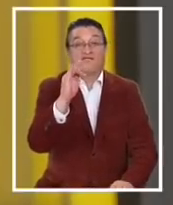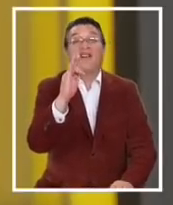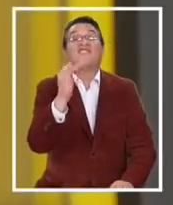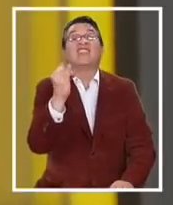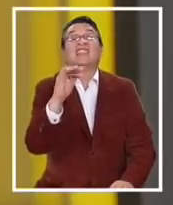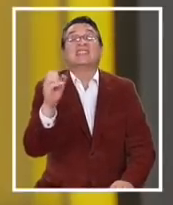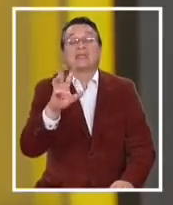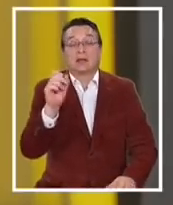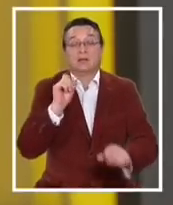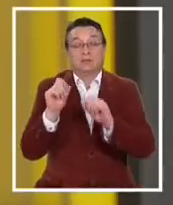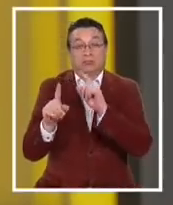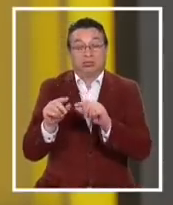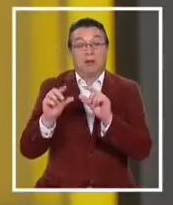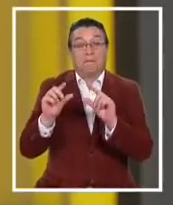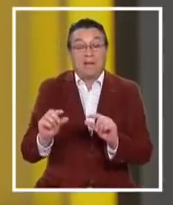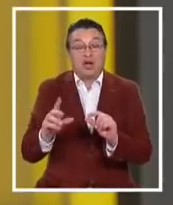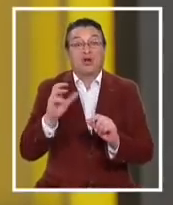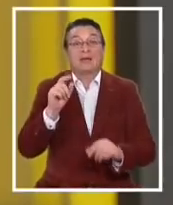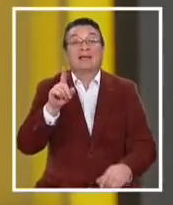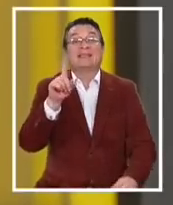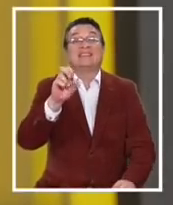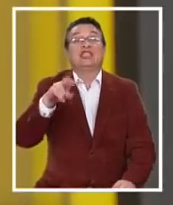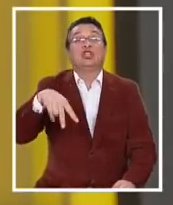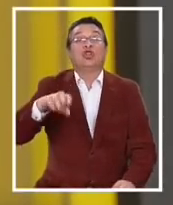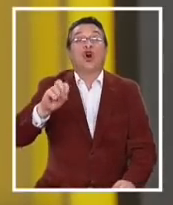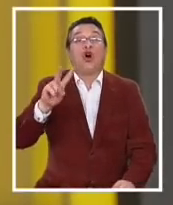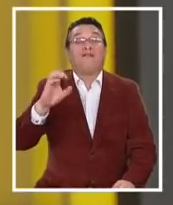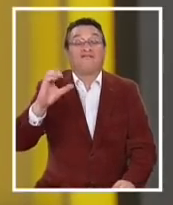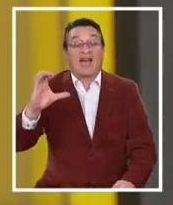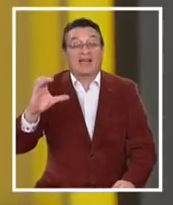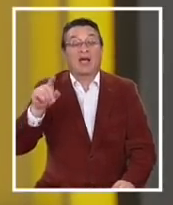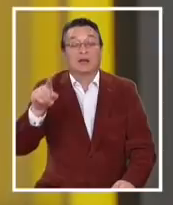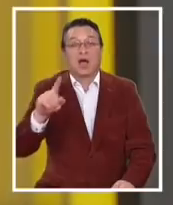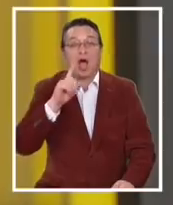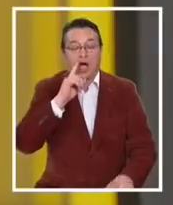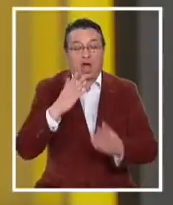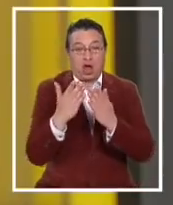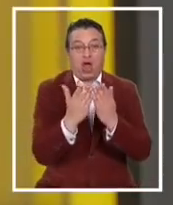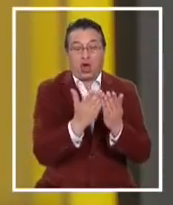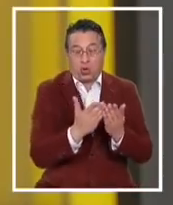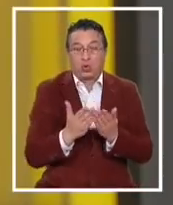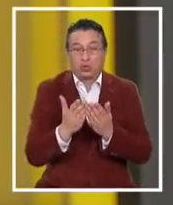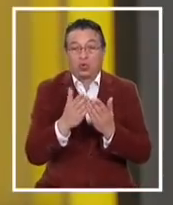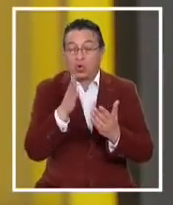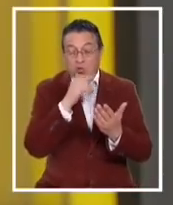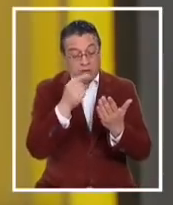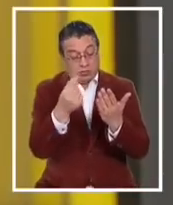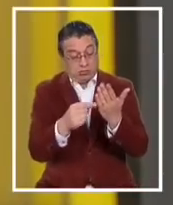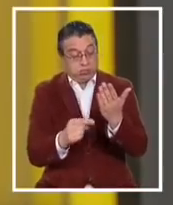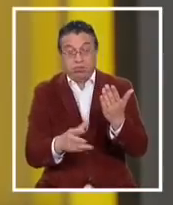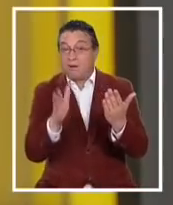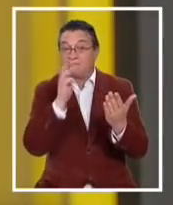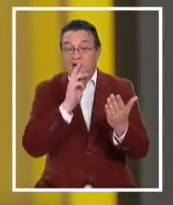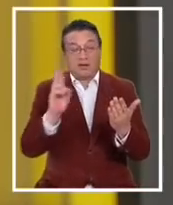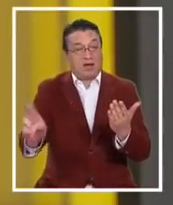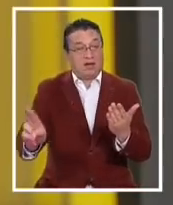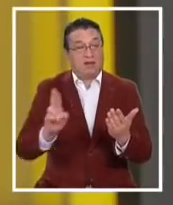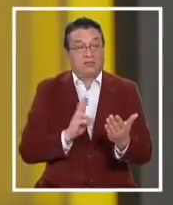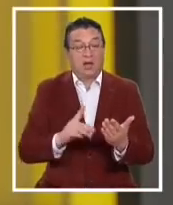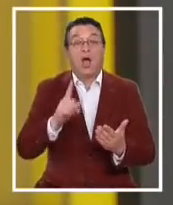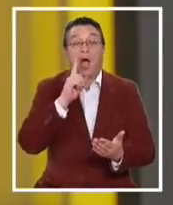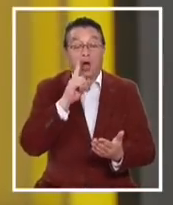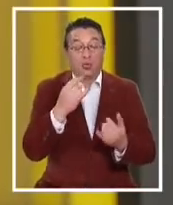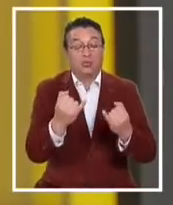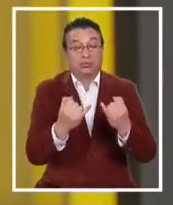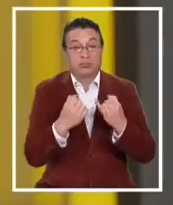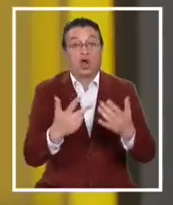protección menor y de Sinovac, que es con que se vacuna el 90% de los chilenos, está en estudio. No hay ningún resultado todavía. Hay un